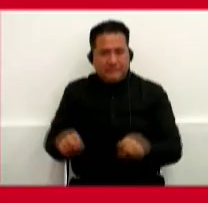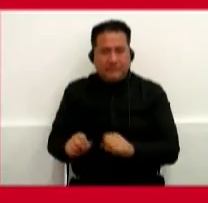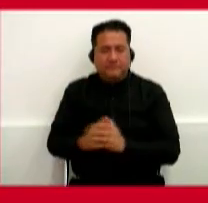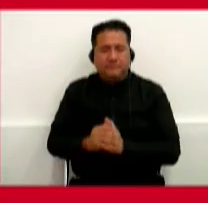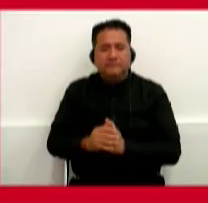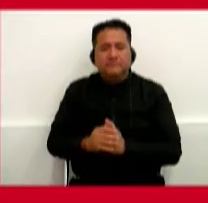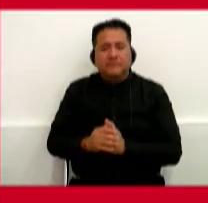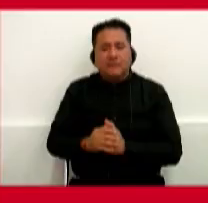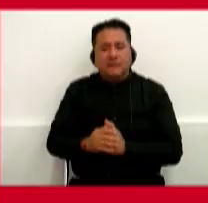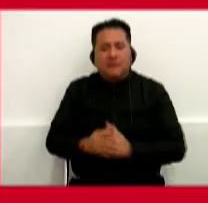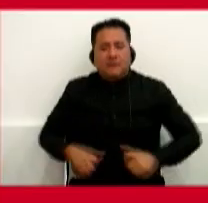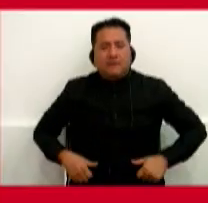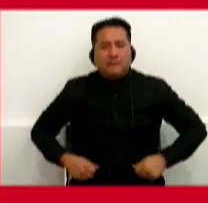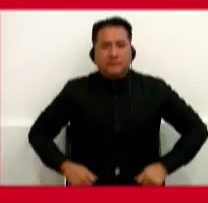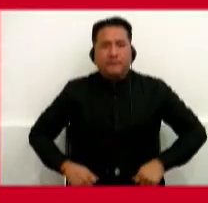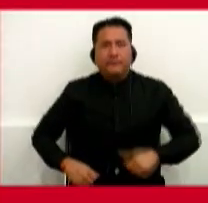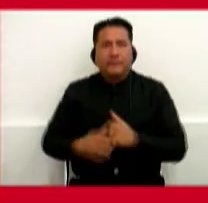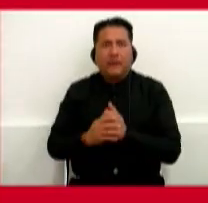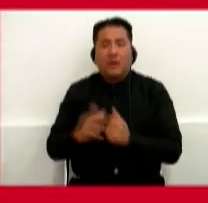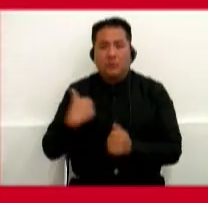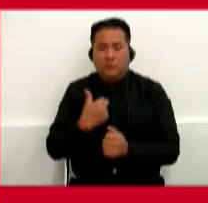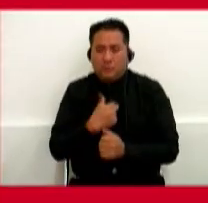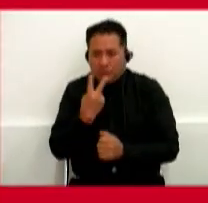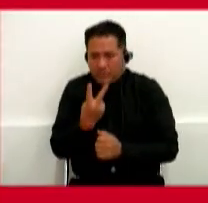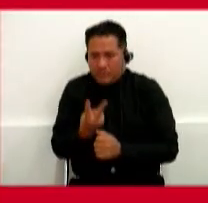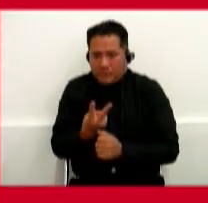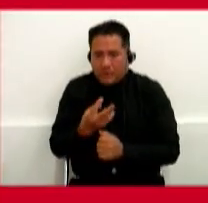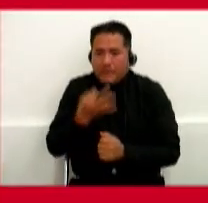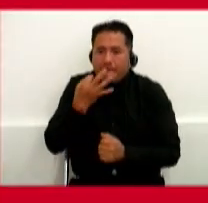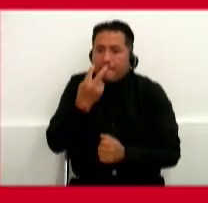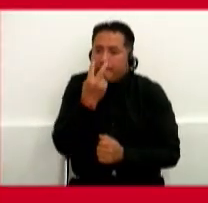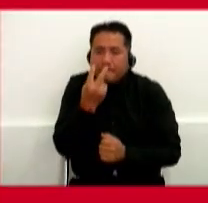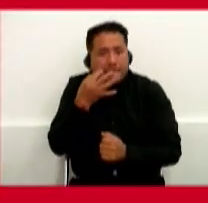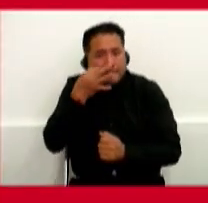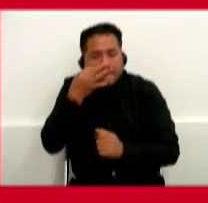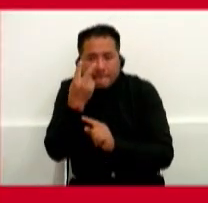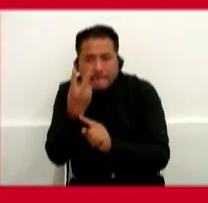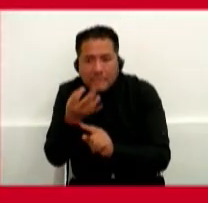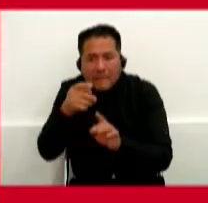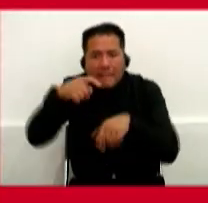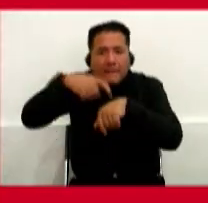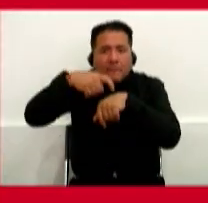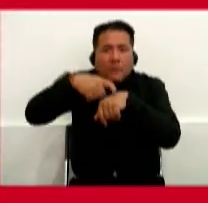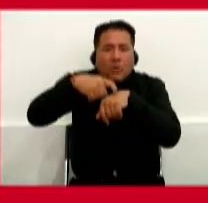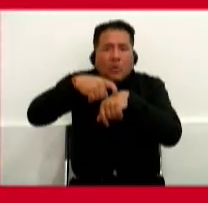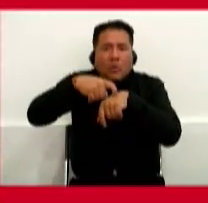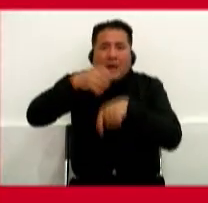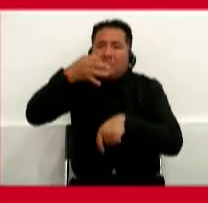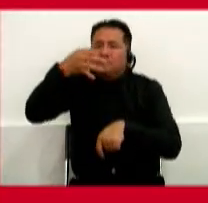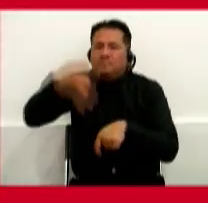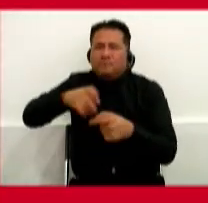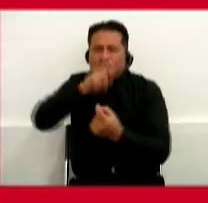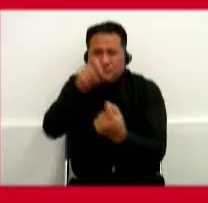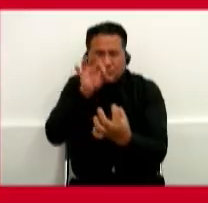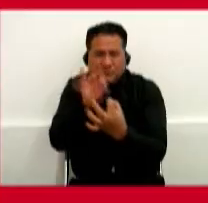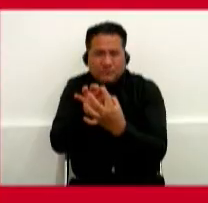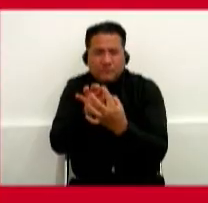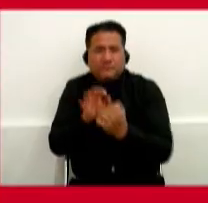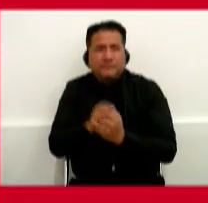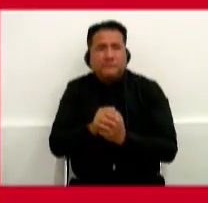Argus, que nosotros podemos saber en tiempo real las desviaciones y nuestros instructores están